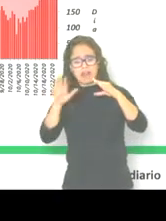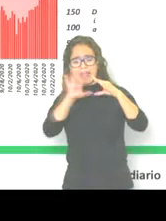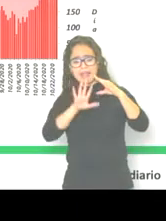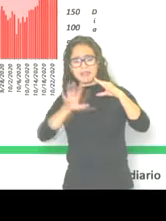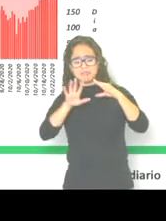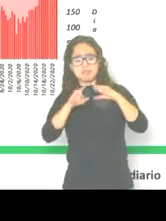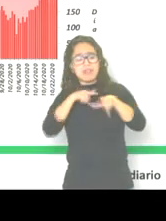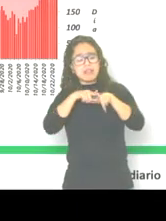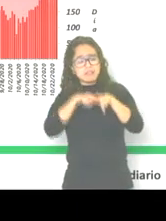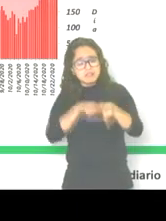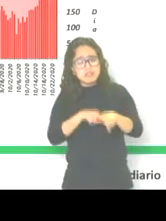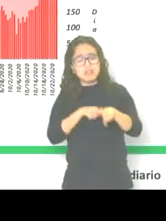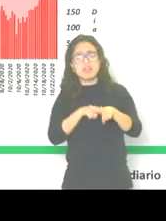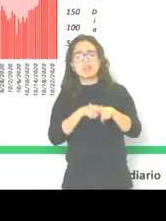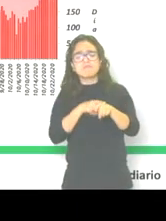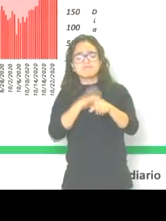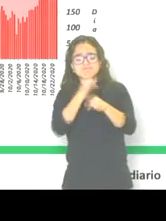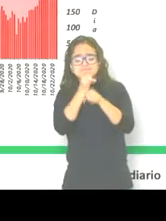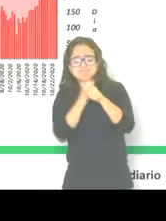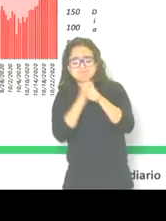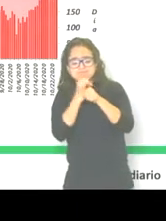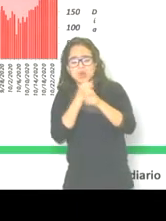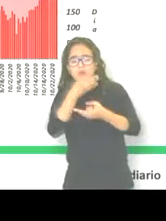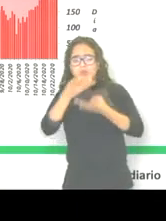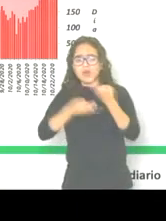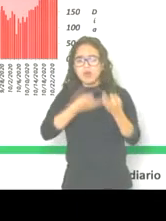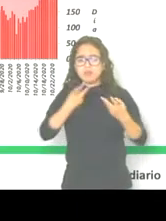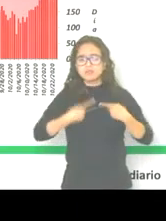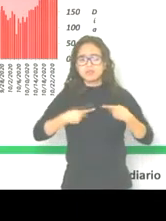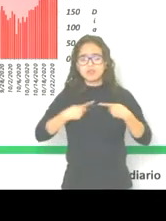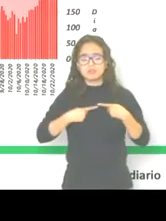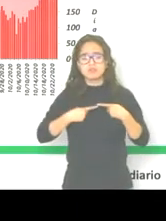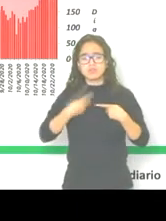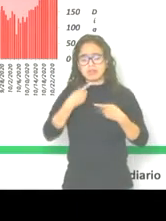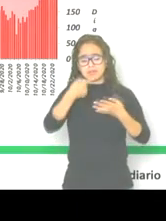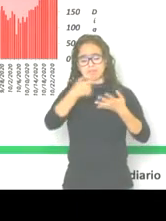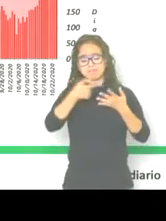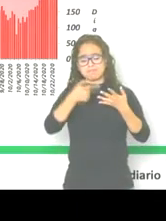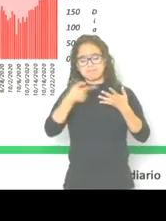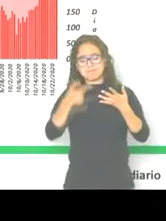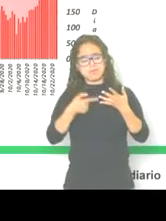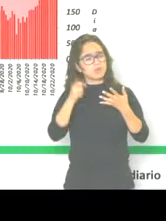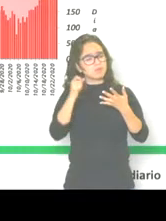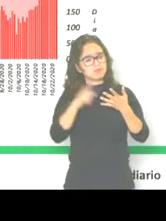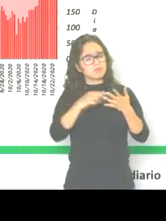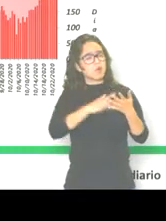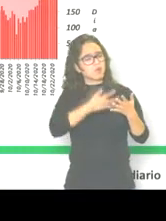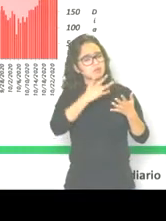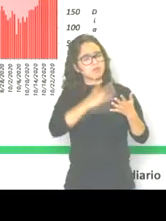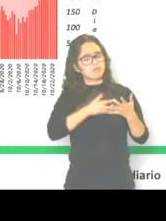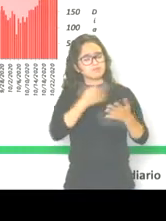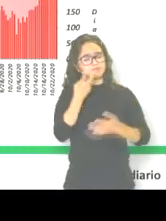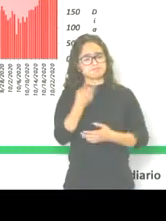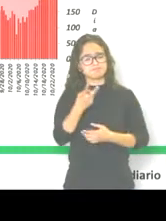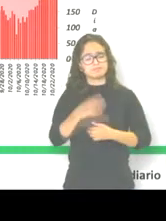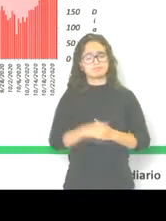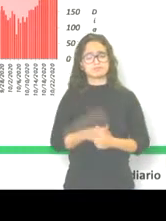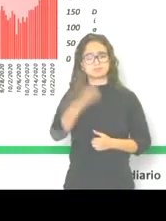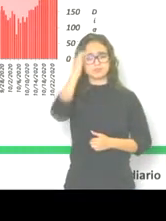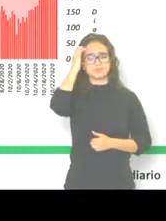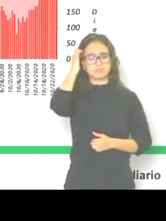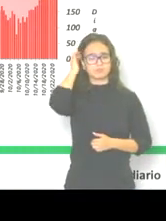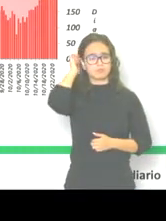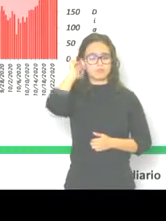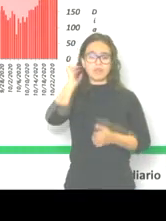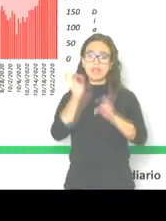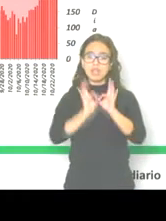se siguen investigando todos los casos y todas las personas que cumplen con las definiciones operacionales. Y bueno, aquí lo importante